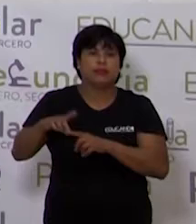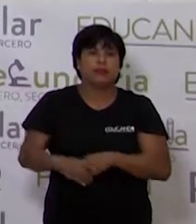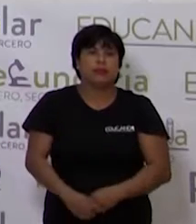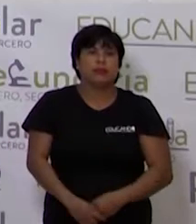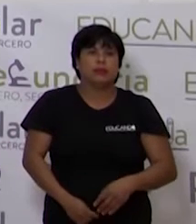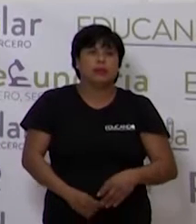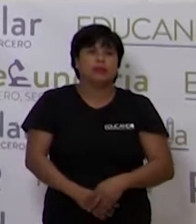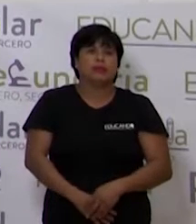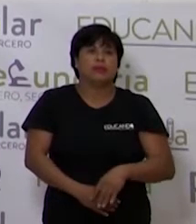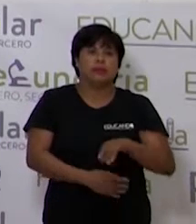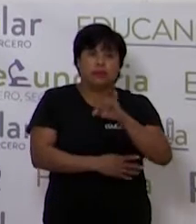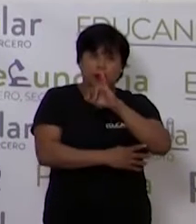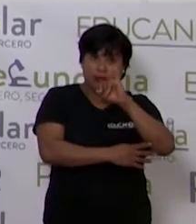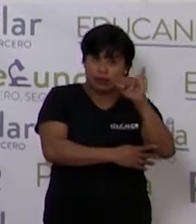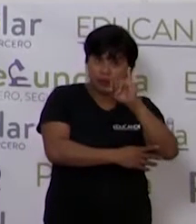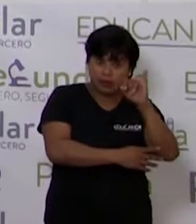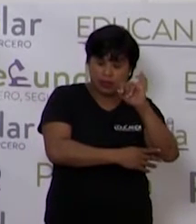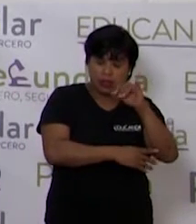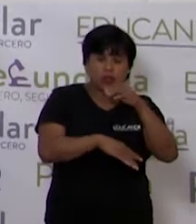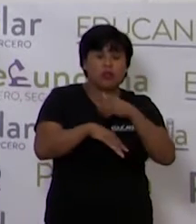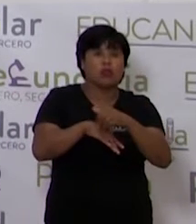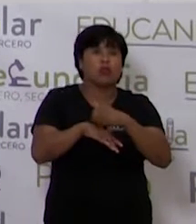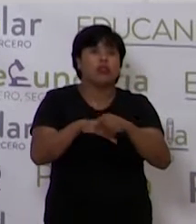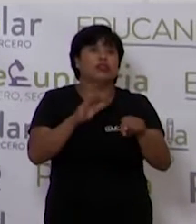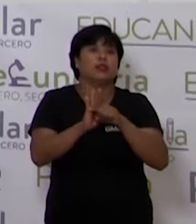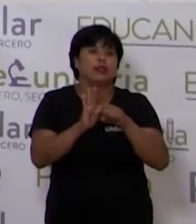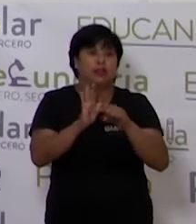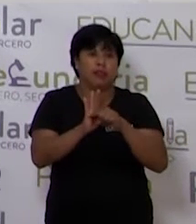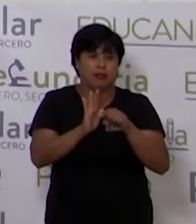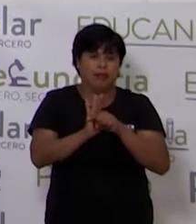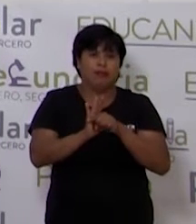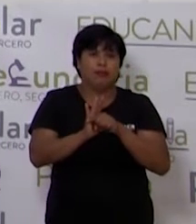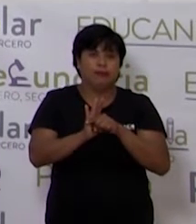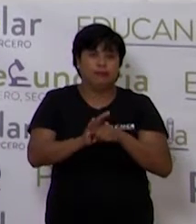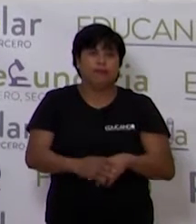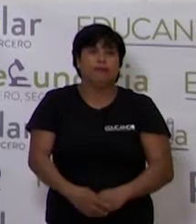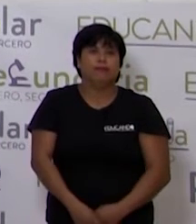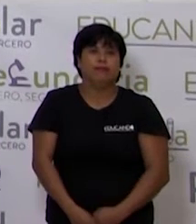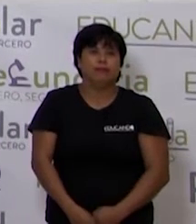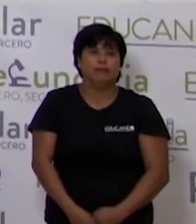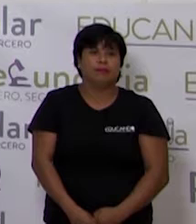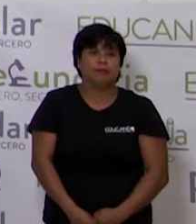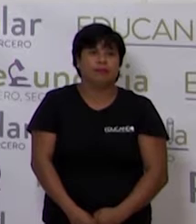A la izquierda van los negativos.